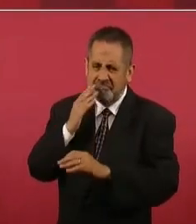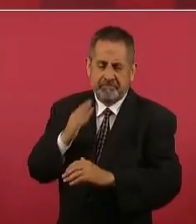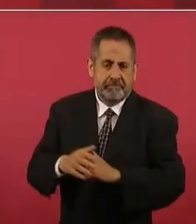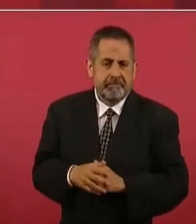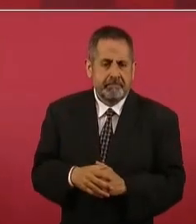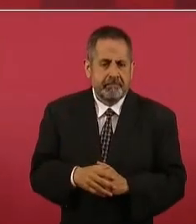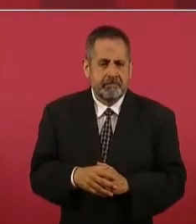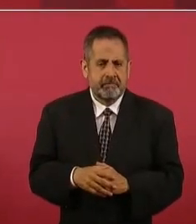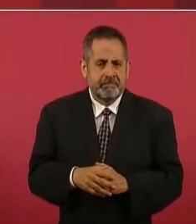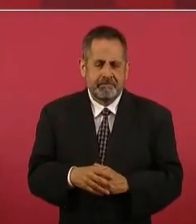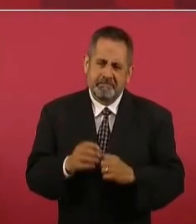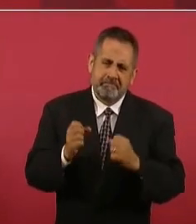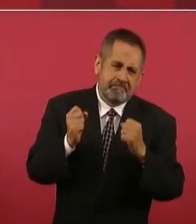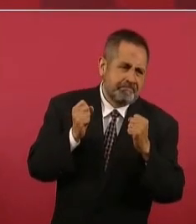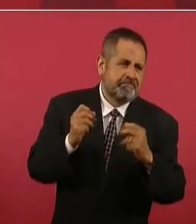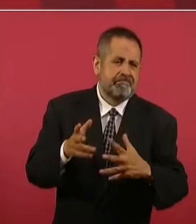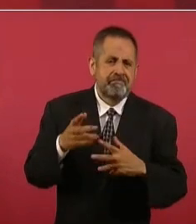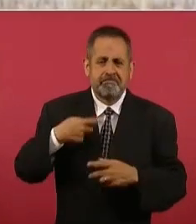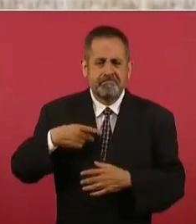Hay como arroz.